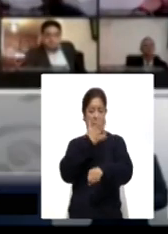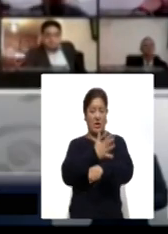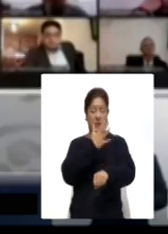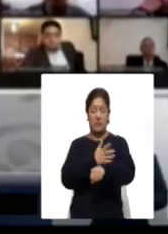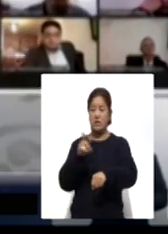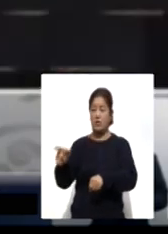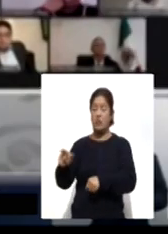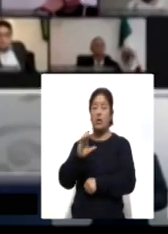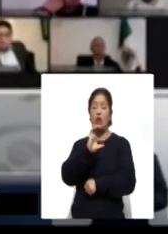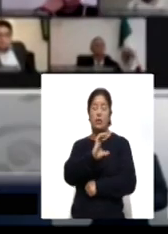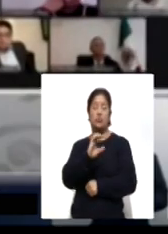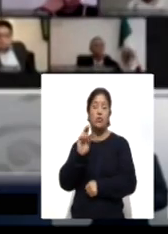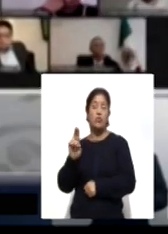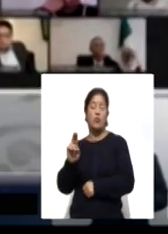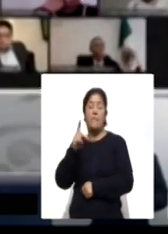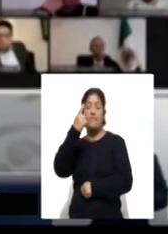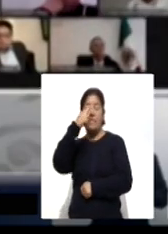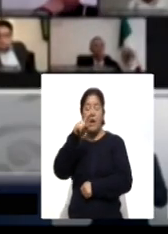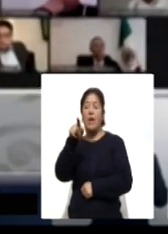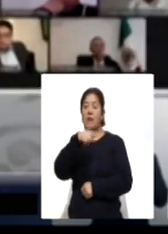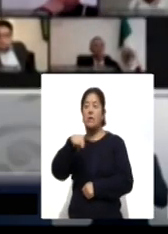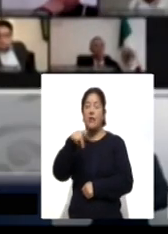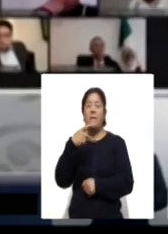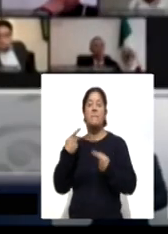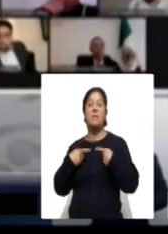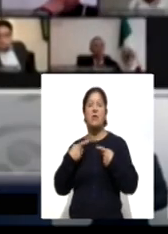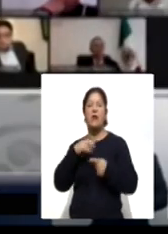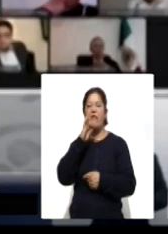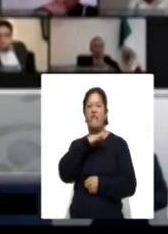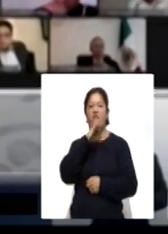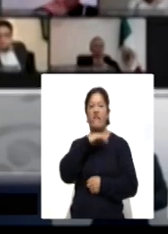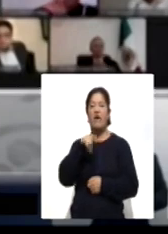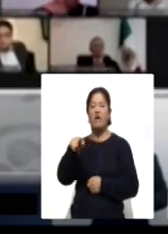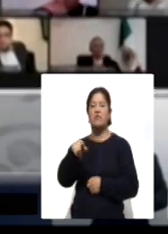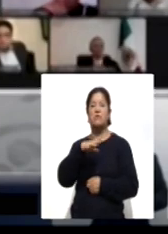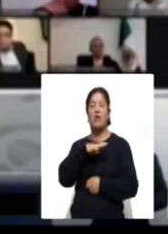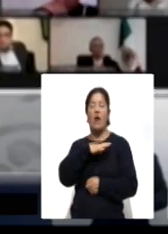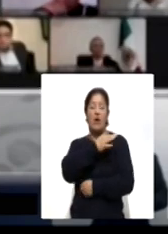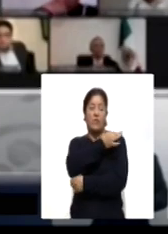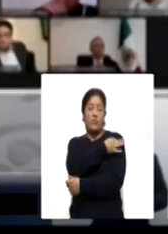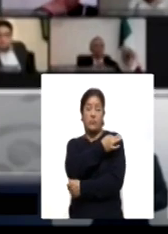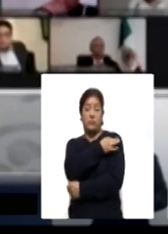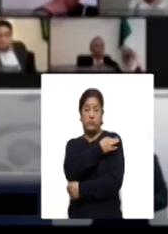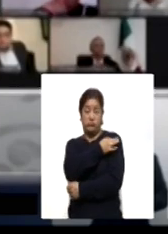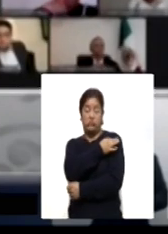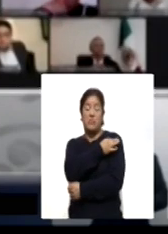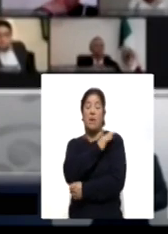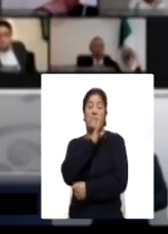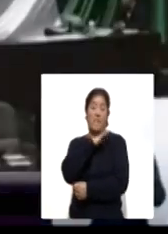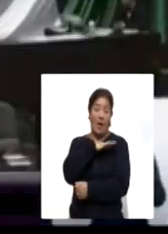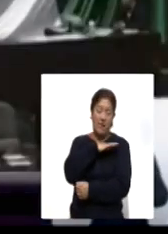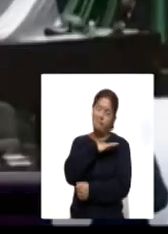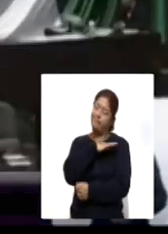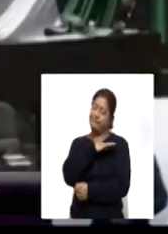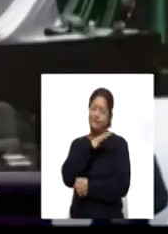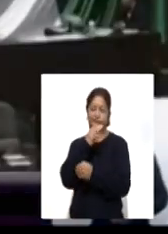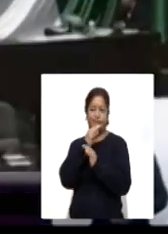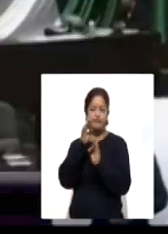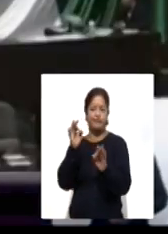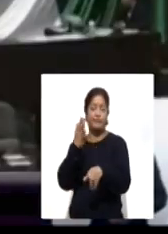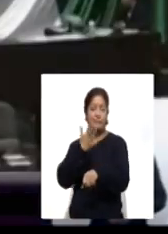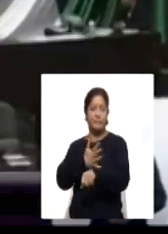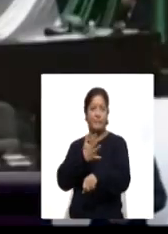Congreso de la Unión para quien falsifique, adultere, contamine o altere la vacuna contra COVID-19. La iniciativa fue del Partido